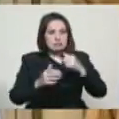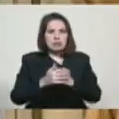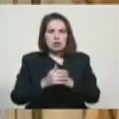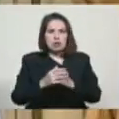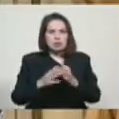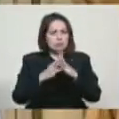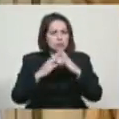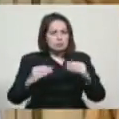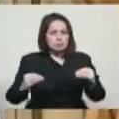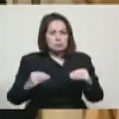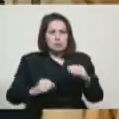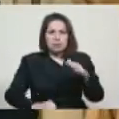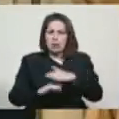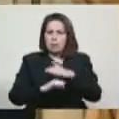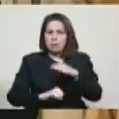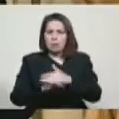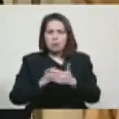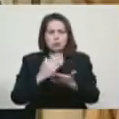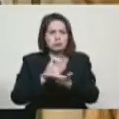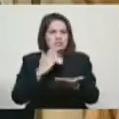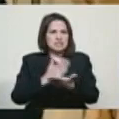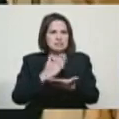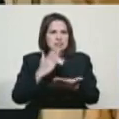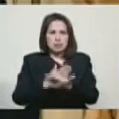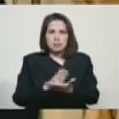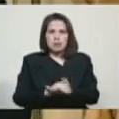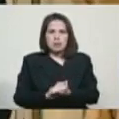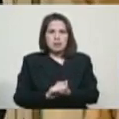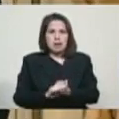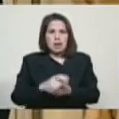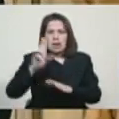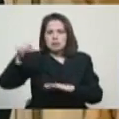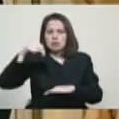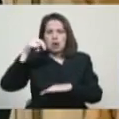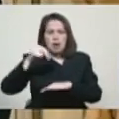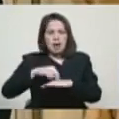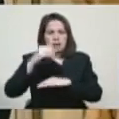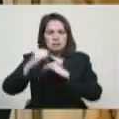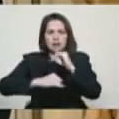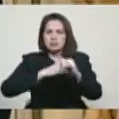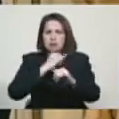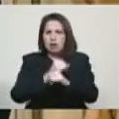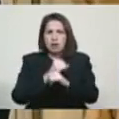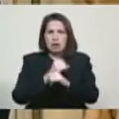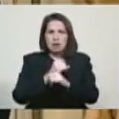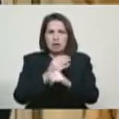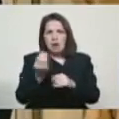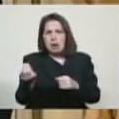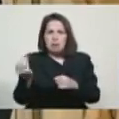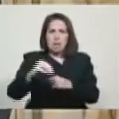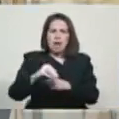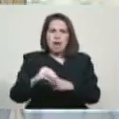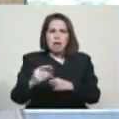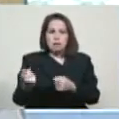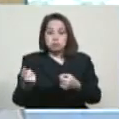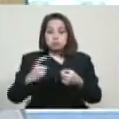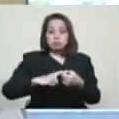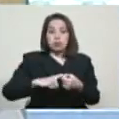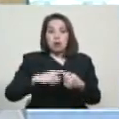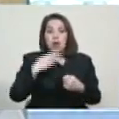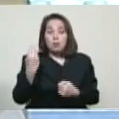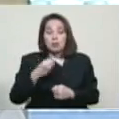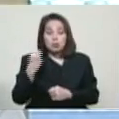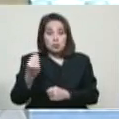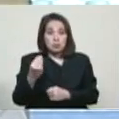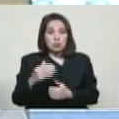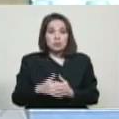apoyo en todos los sentidos, todo el apoyo nacional, internacional, incorpore la juventud. Aquí están los compañeros de